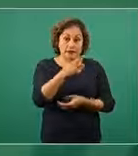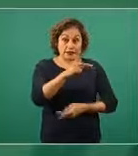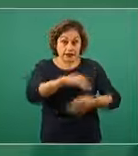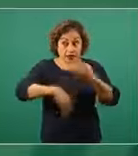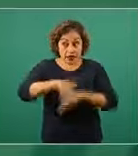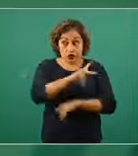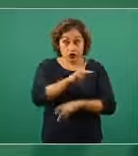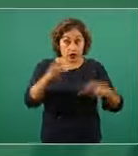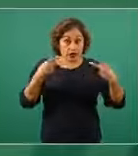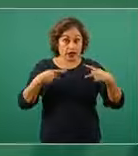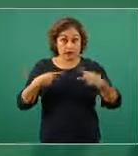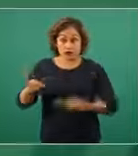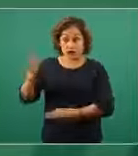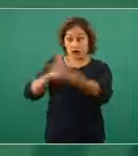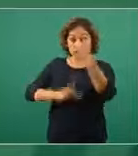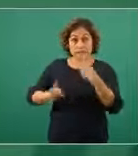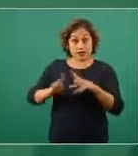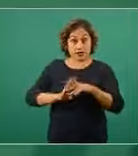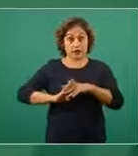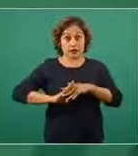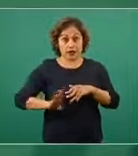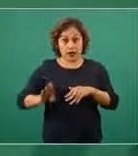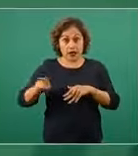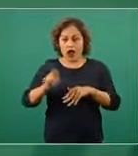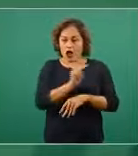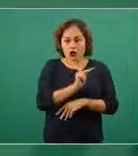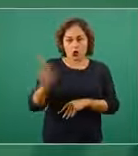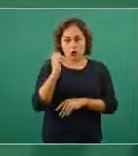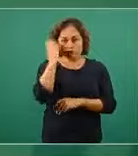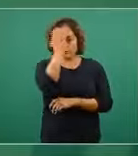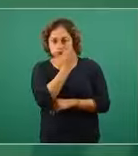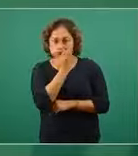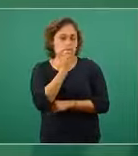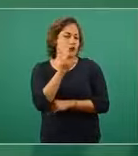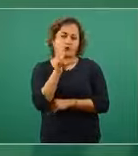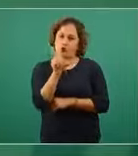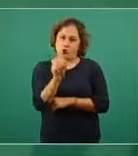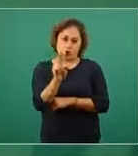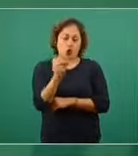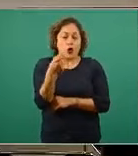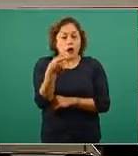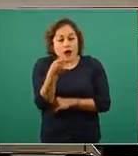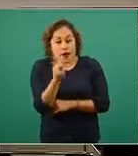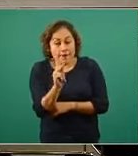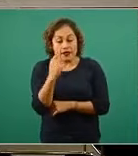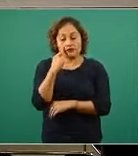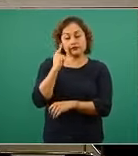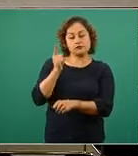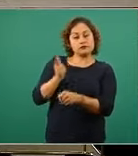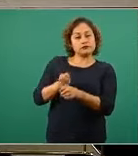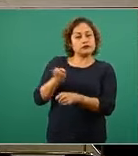¿no? Pero si presenta signos y síntomas compatibles, por supuesto que es acreedor a que se le haga la misma, ¿no?